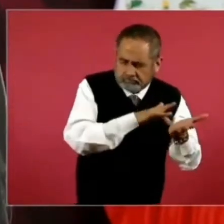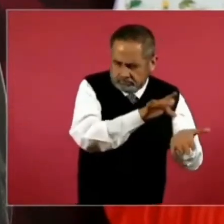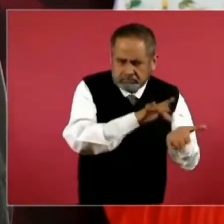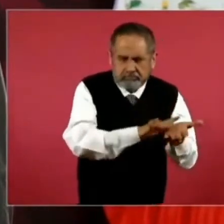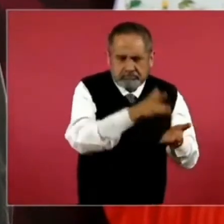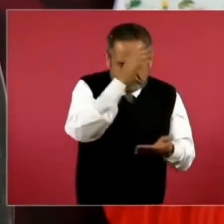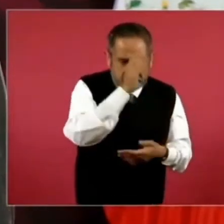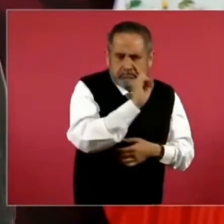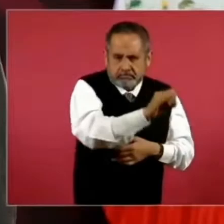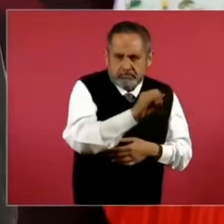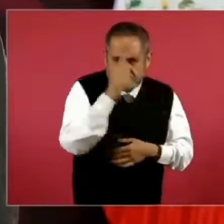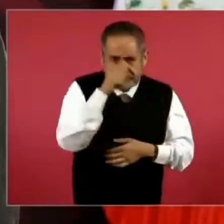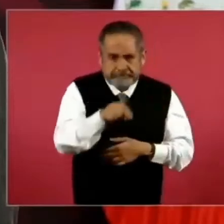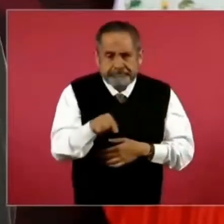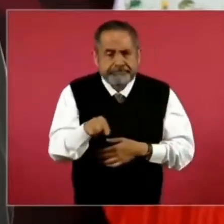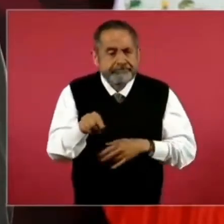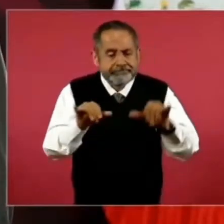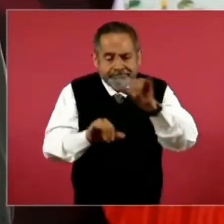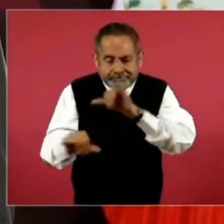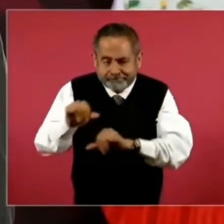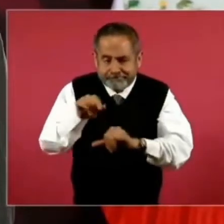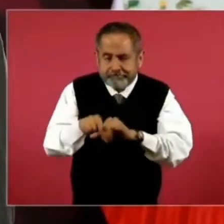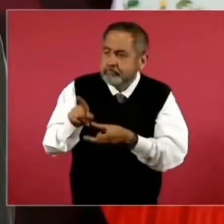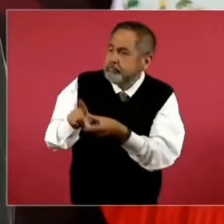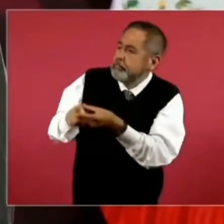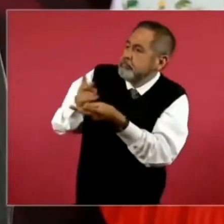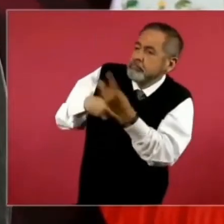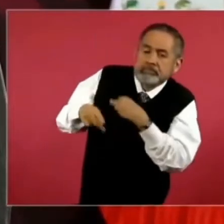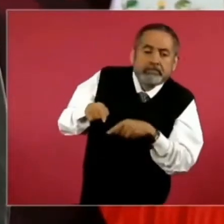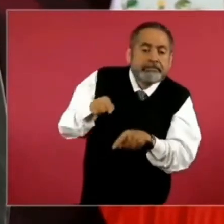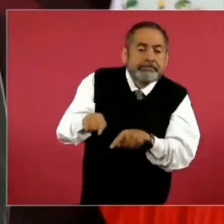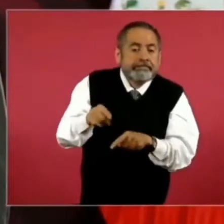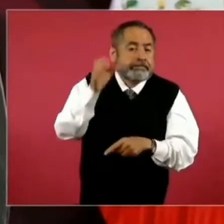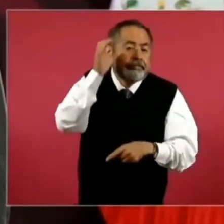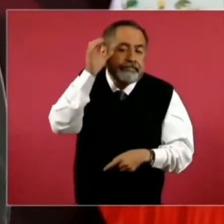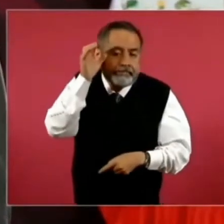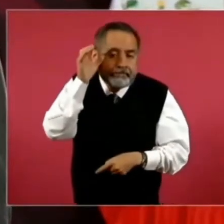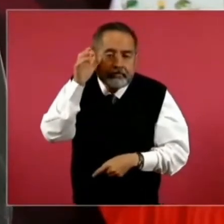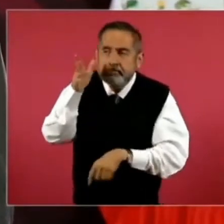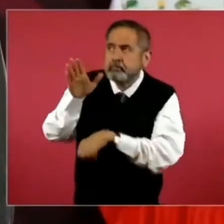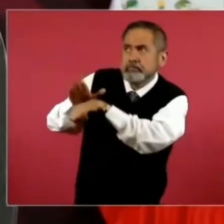para que los precursores químicos que salen de China